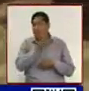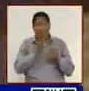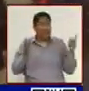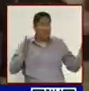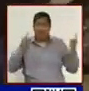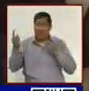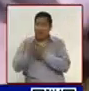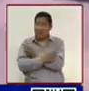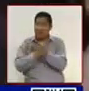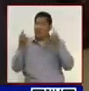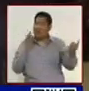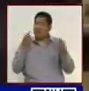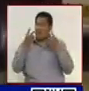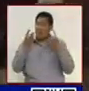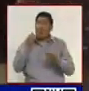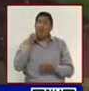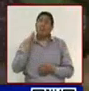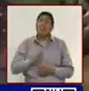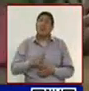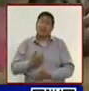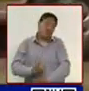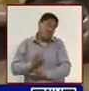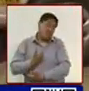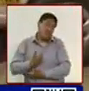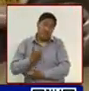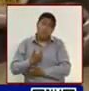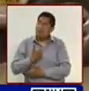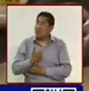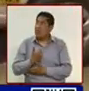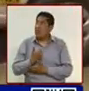otro lado. Mira, la señora ahí que está con su guaguita.